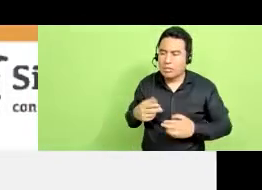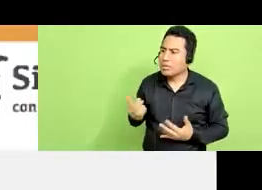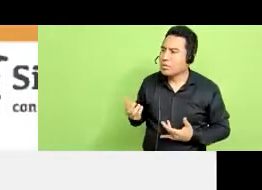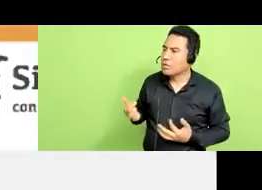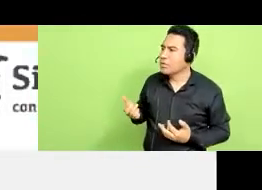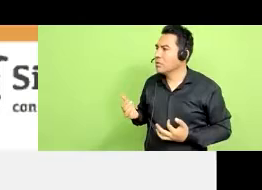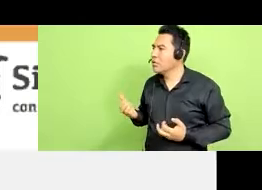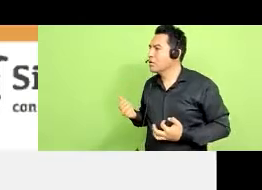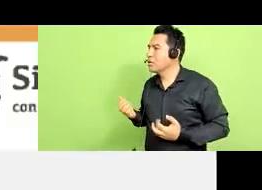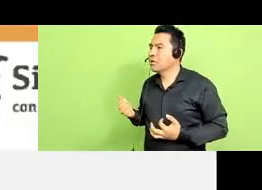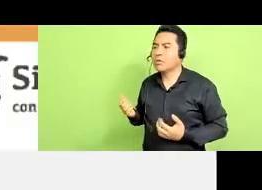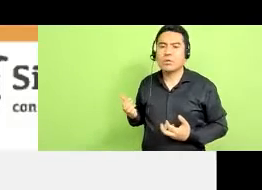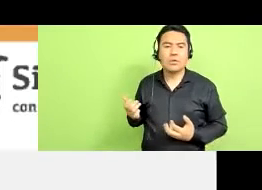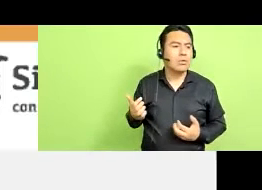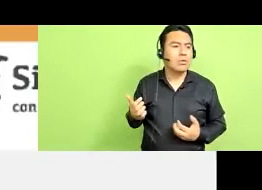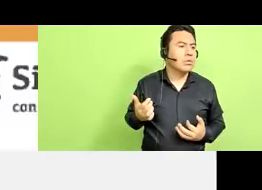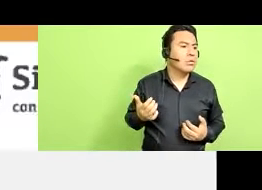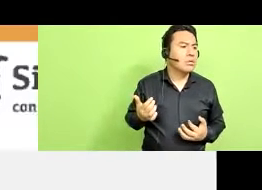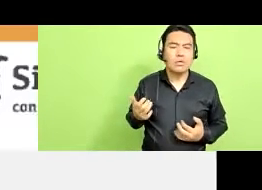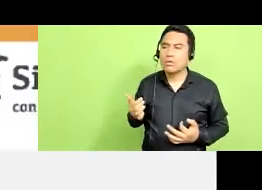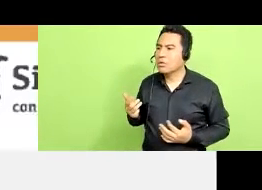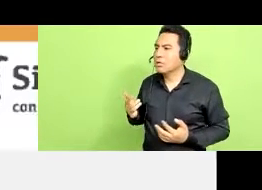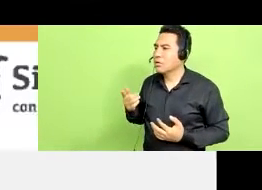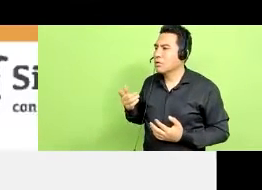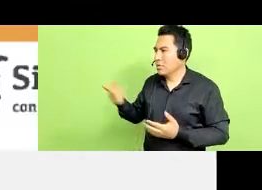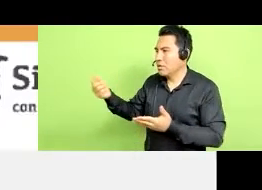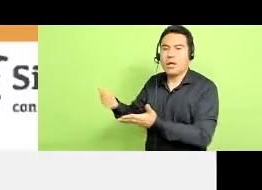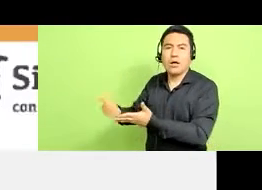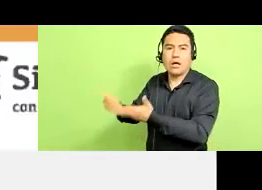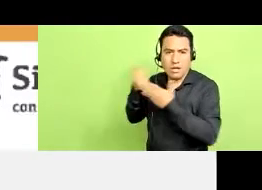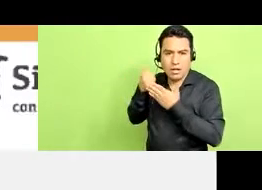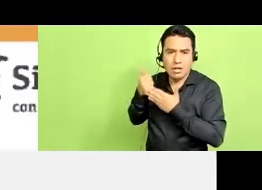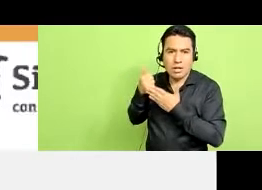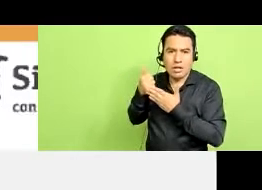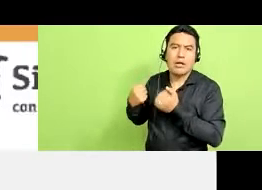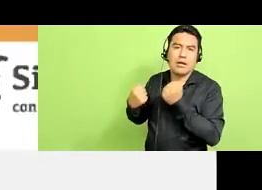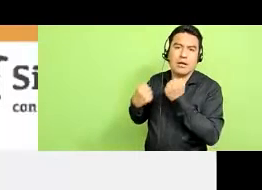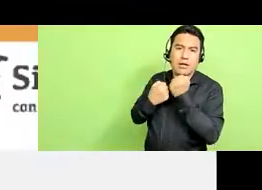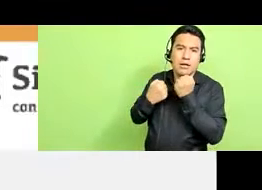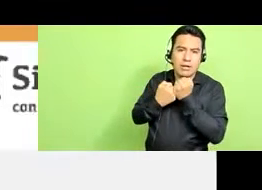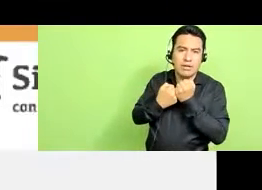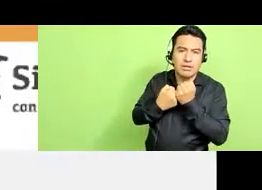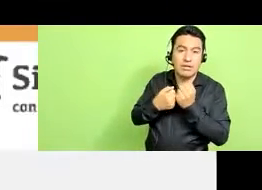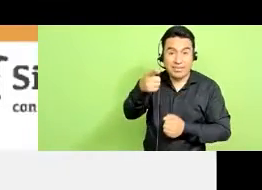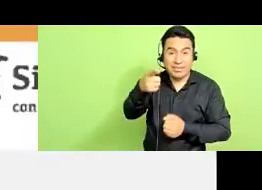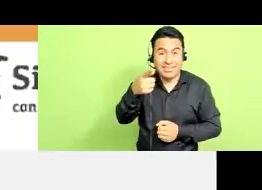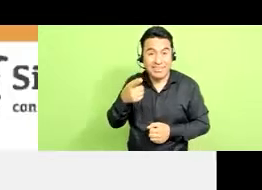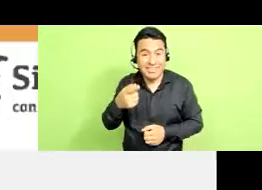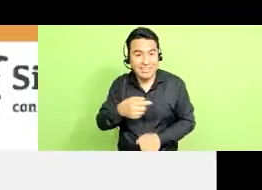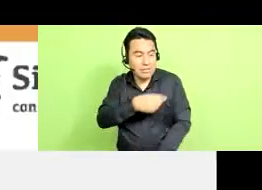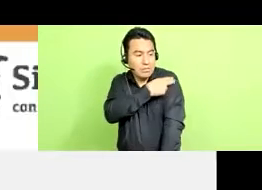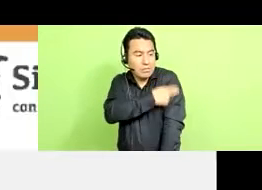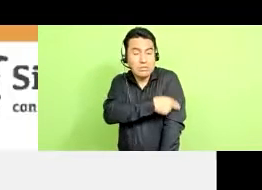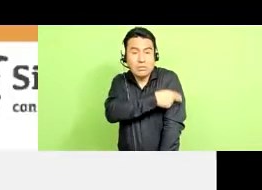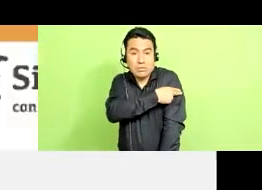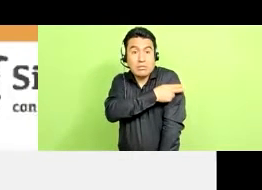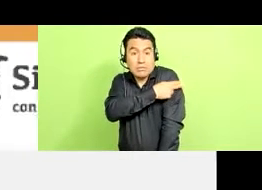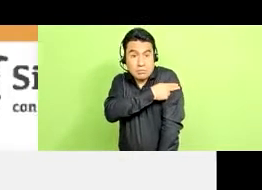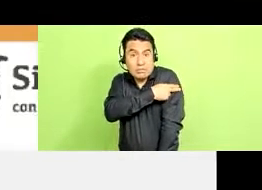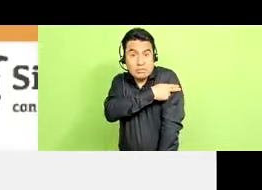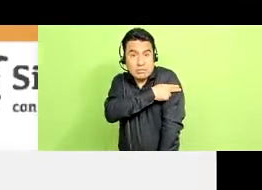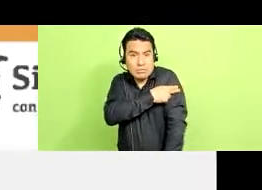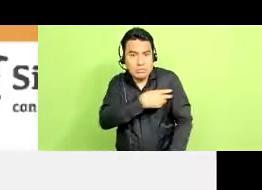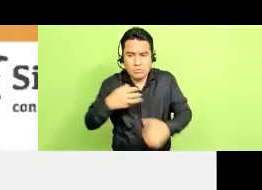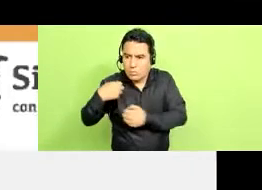quienes requieren el apoyo de un tercero en este caso grande hasta los brigadistas para poder evacuar con el apoyo de